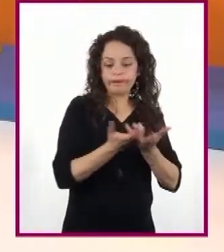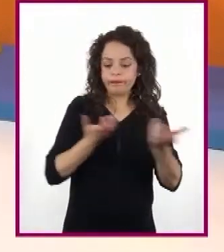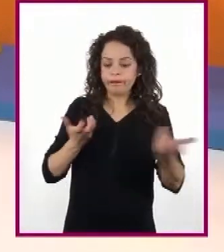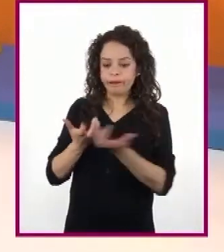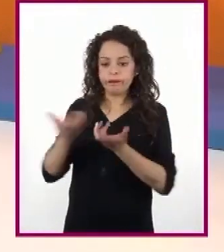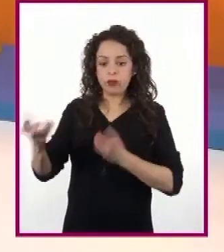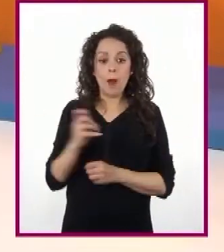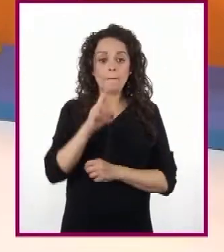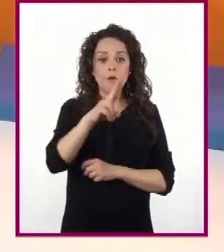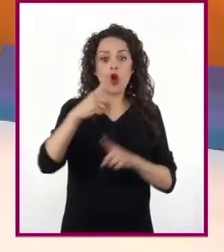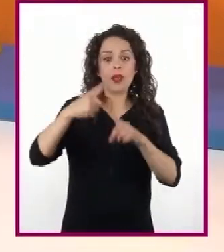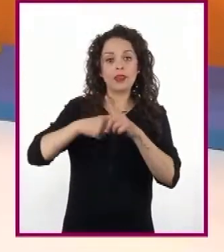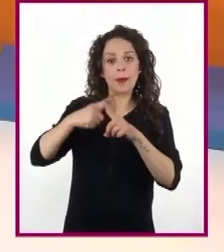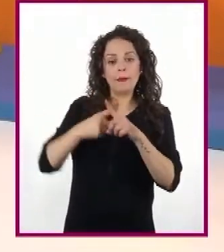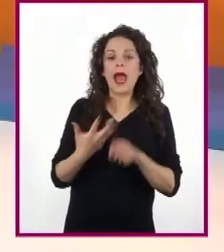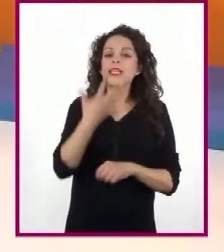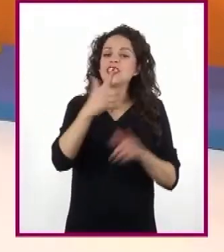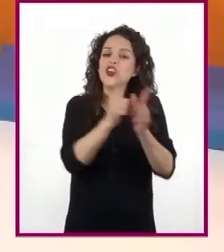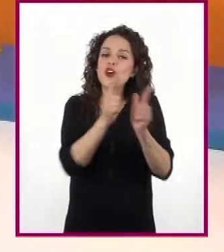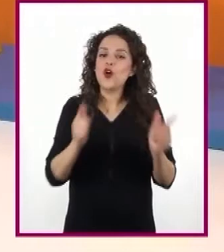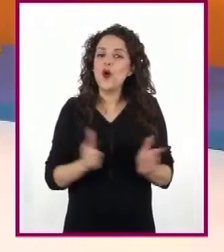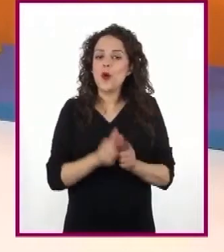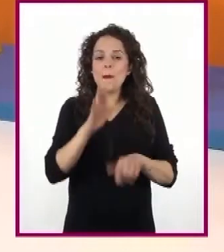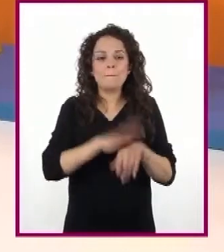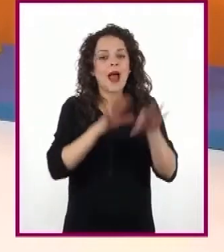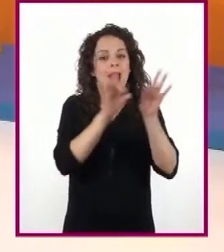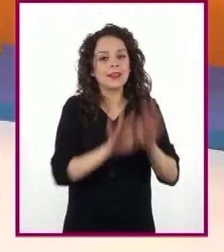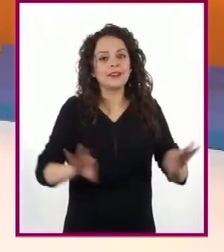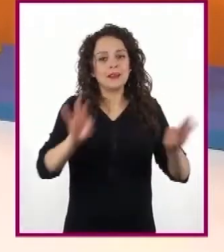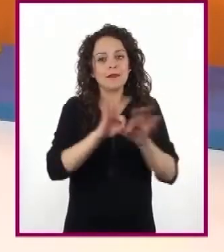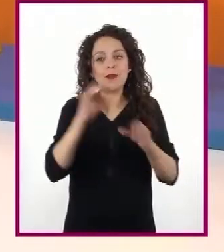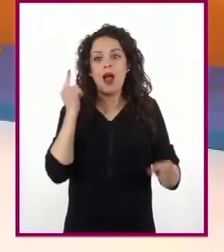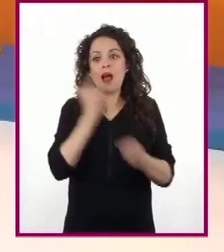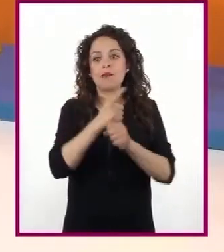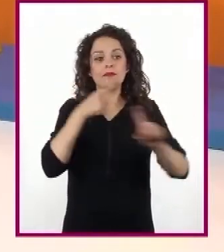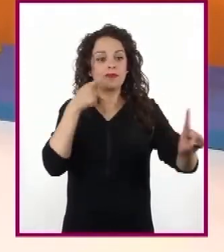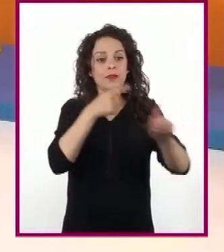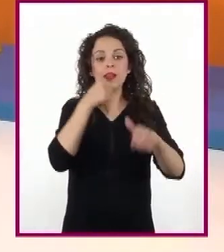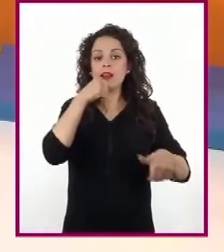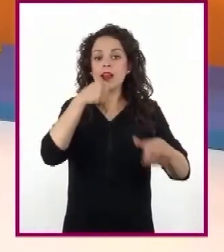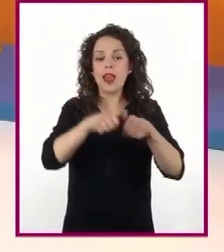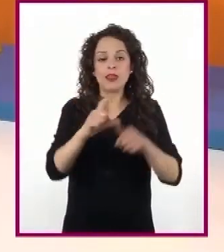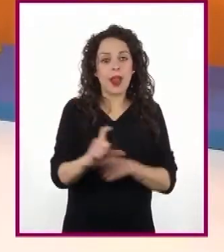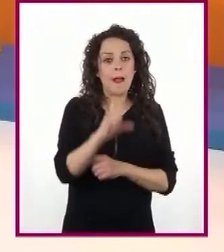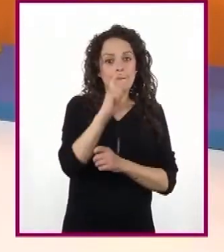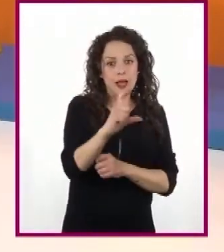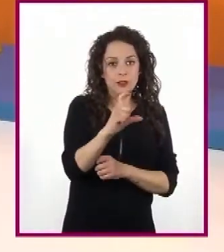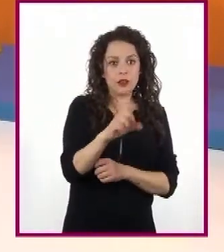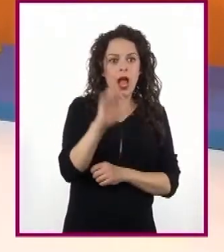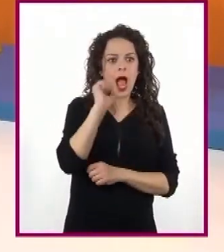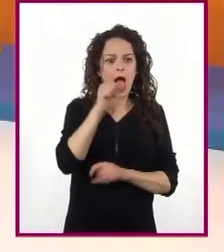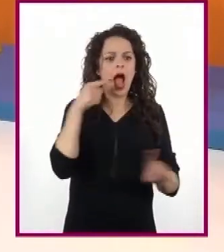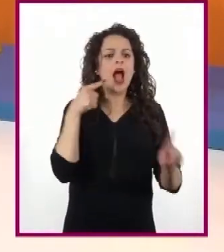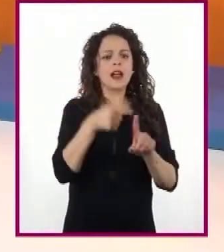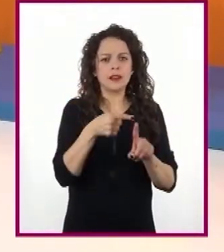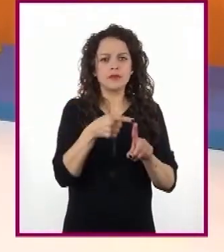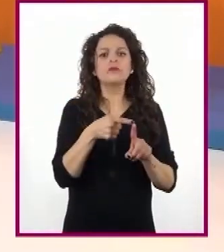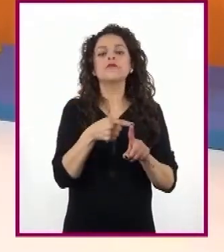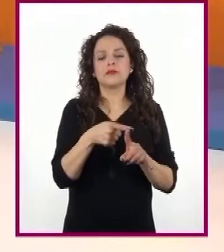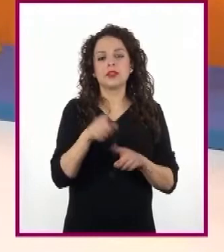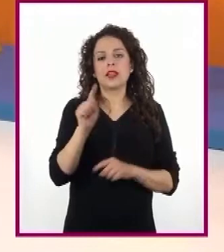en 5 grupos principales, identificados con una letra mayúscula. A se refiere a climas